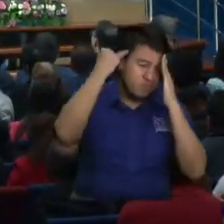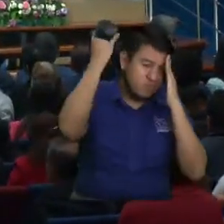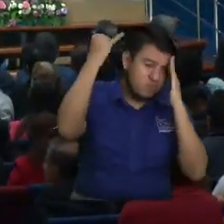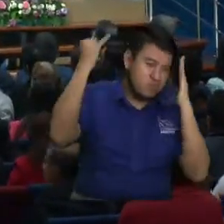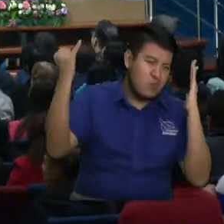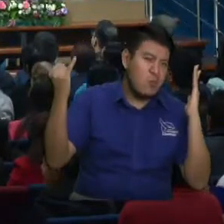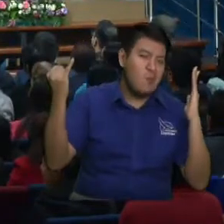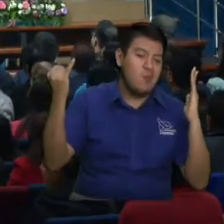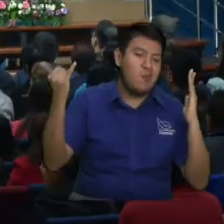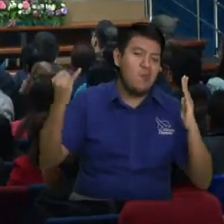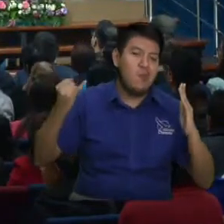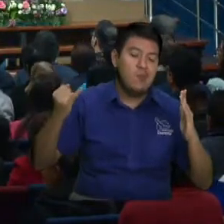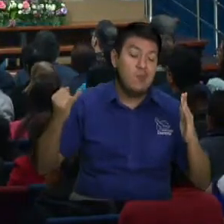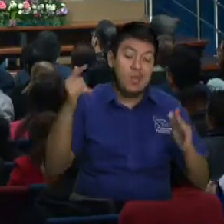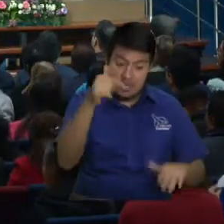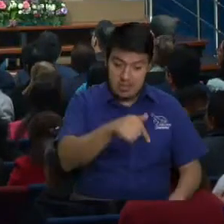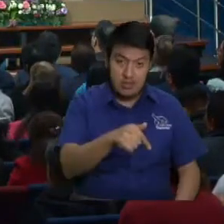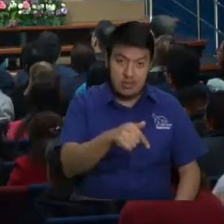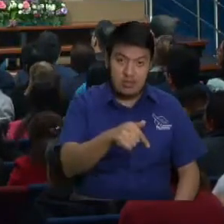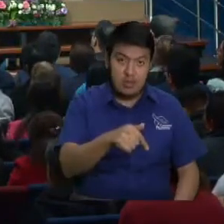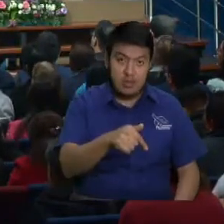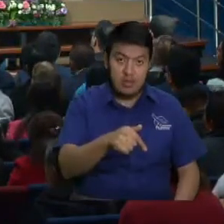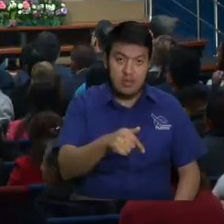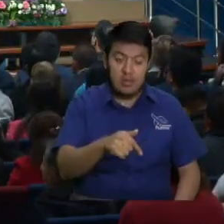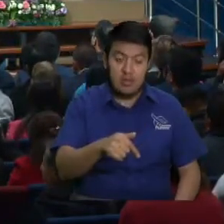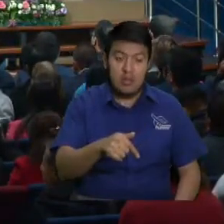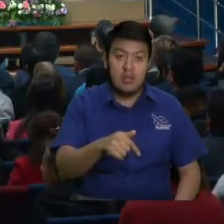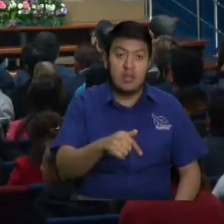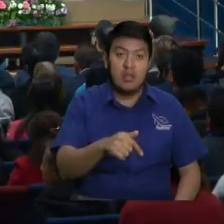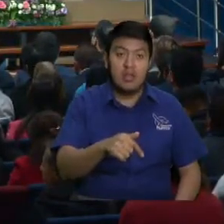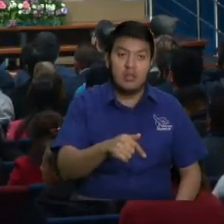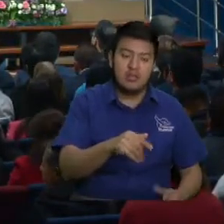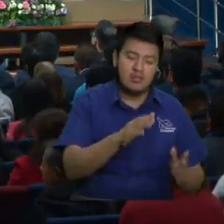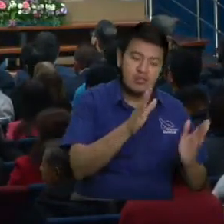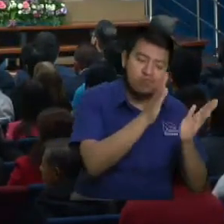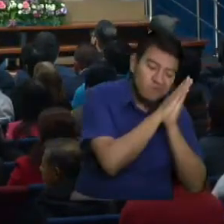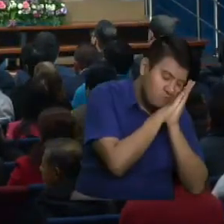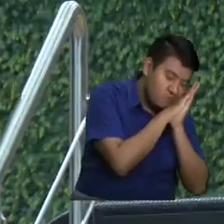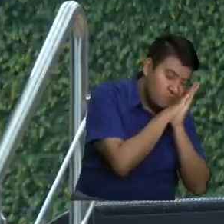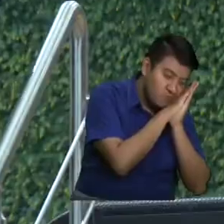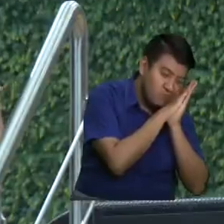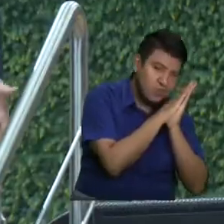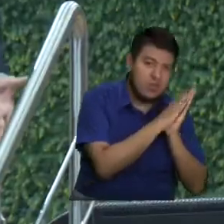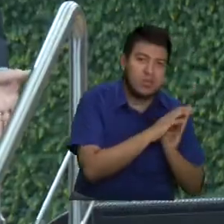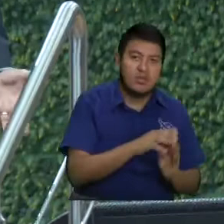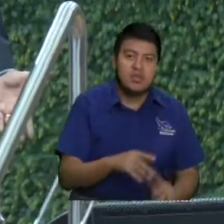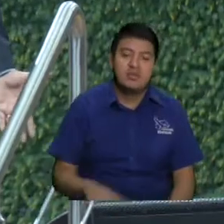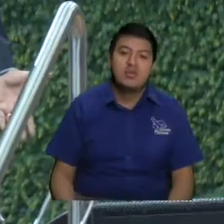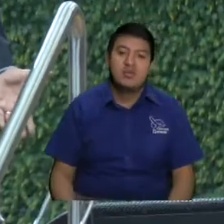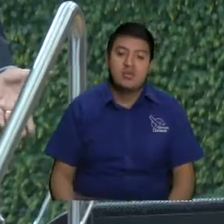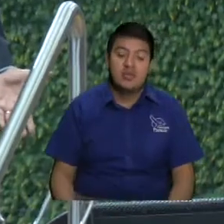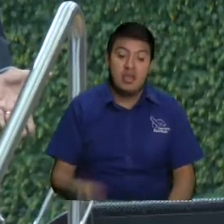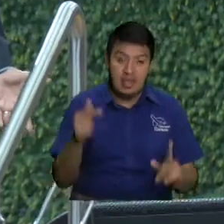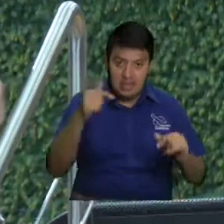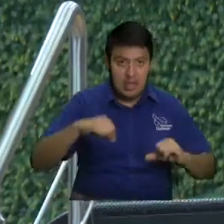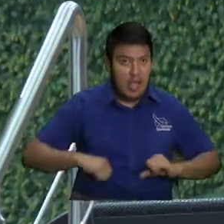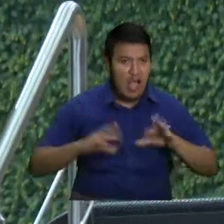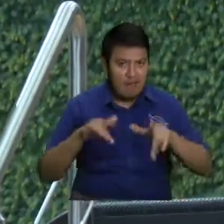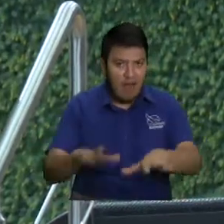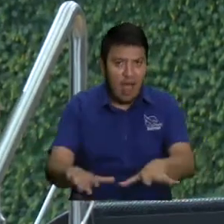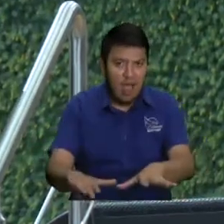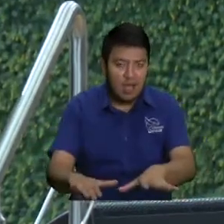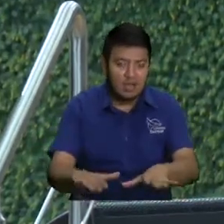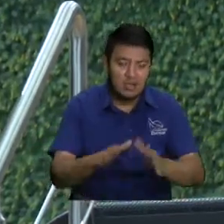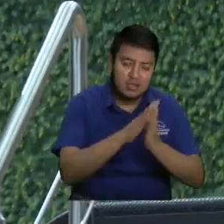Y ahí estaba Abraham. Dice que cayó un profundo sueño y Abraham ya se dormía, hermano. Ya